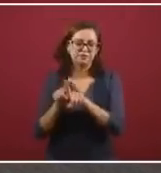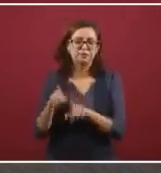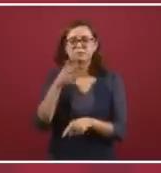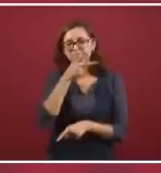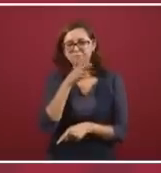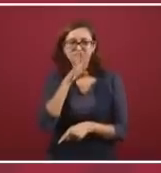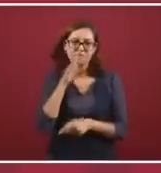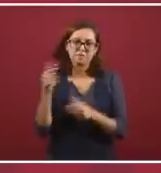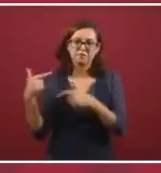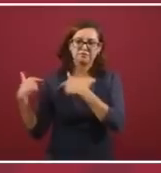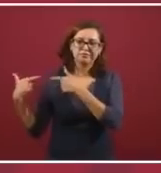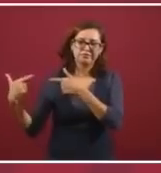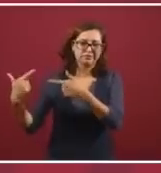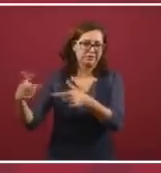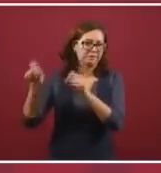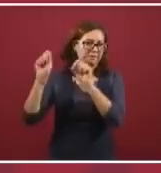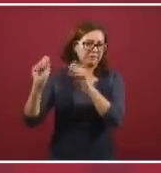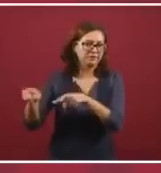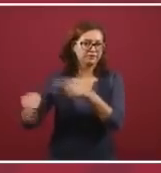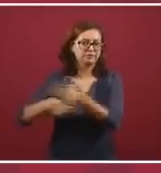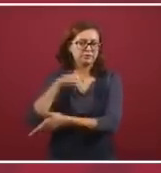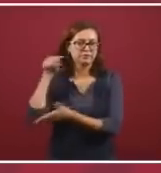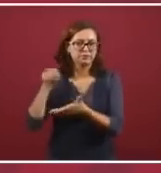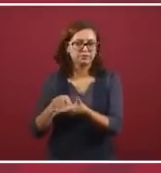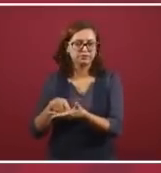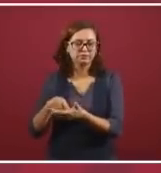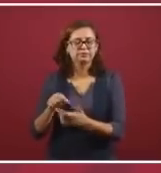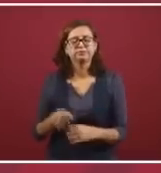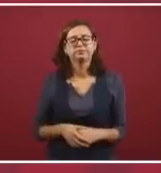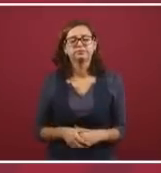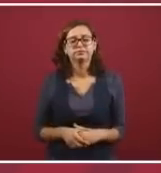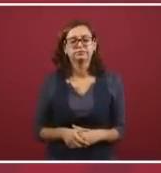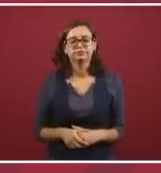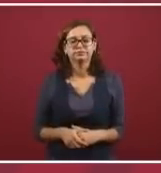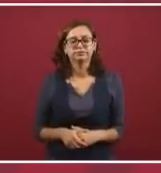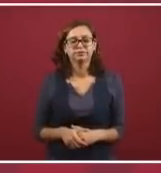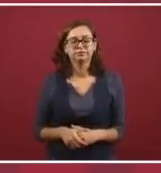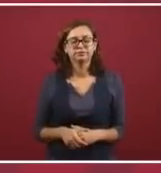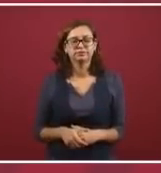de esa sierra. También Huautla,